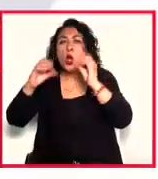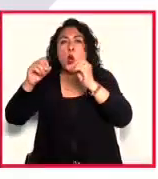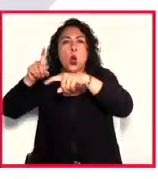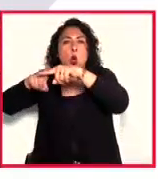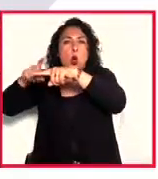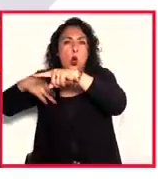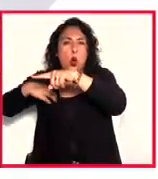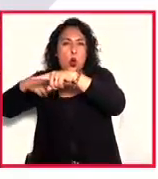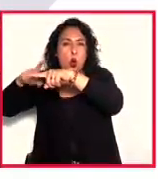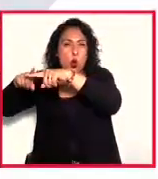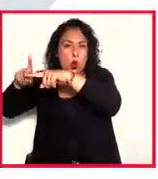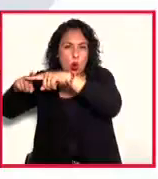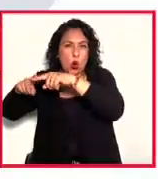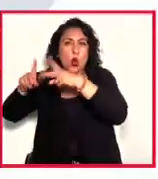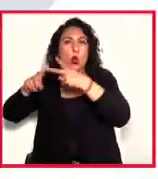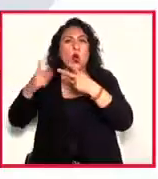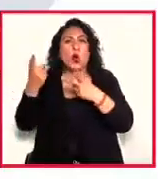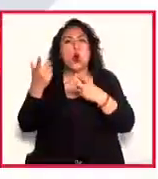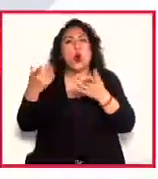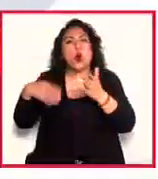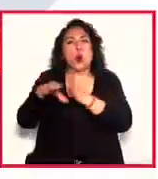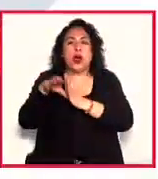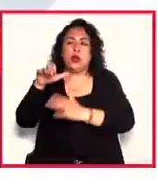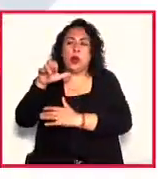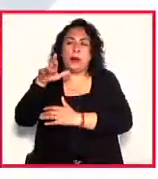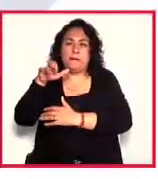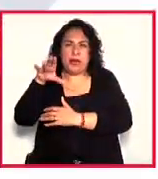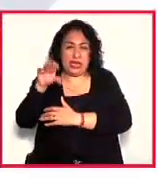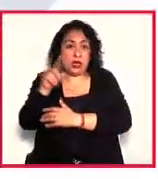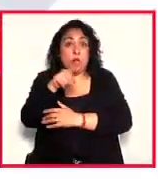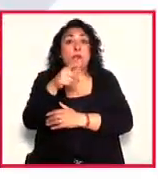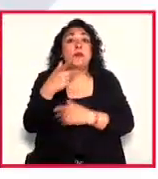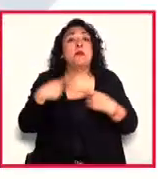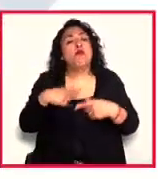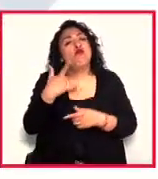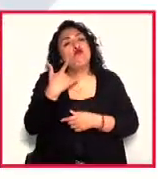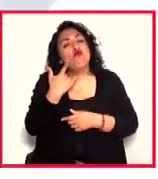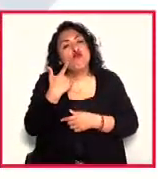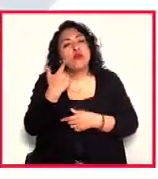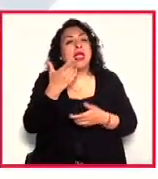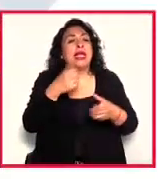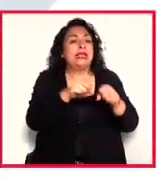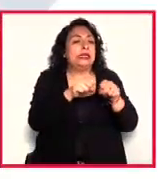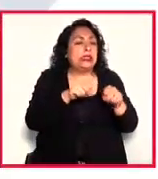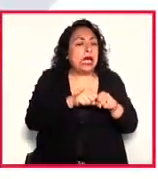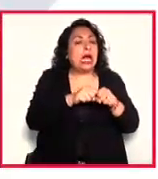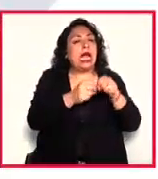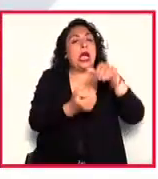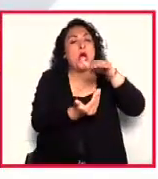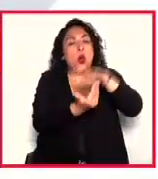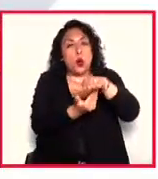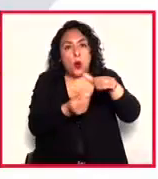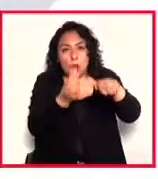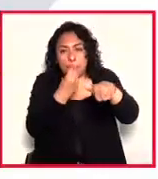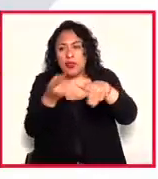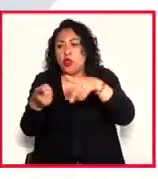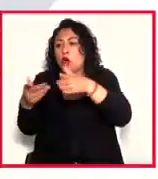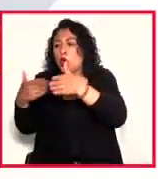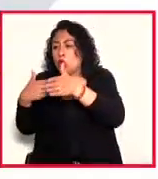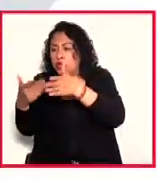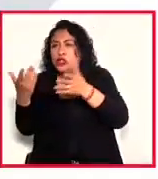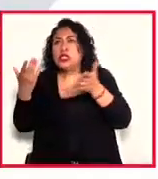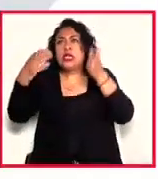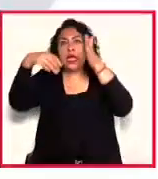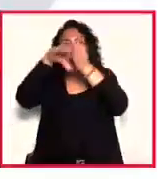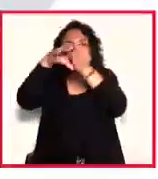cuarto de Emérico Chiquibay. El público podrá recorrer la sala, el comedor y la cocina, ver sus cuartos, los estudios